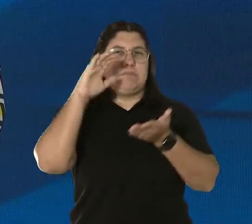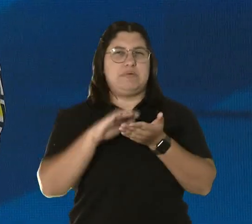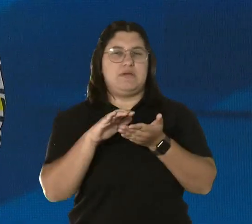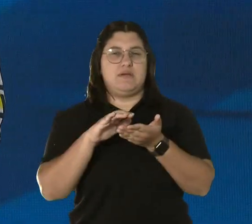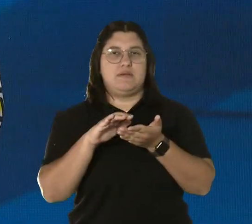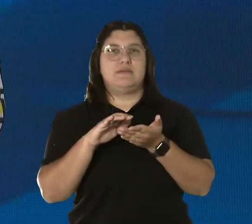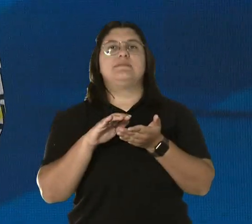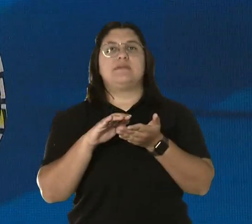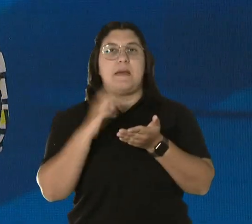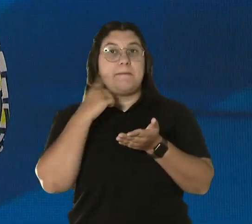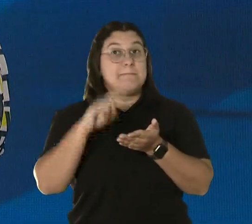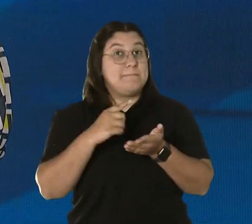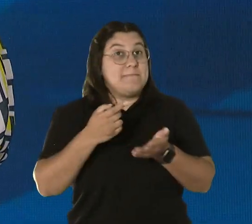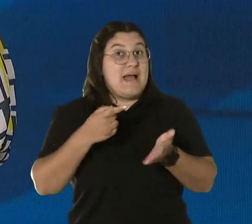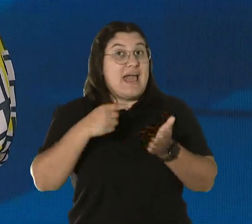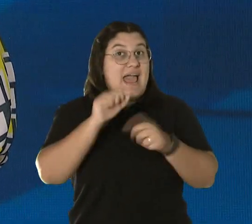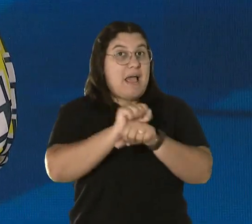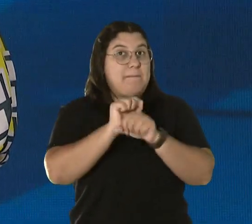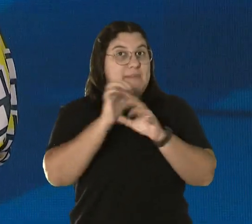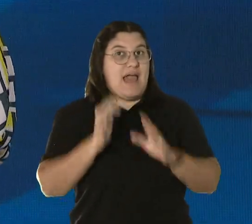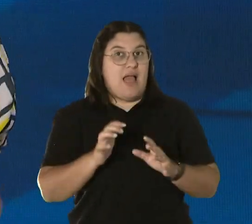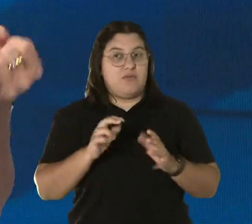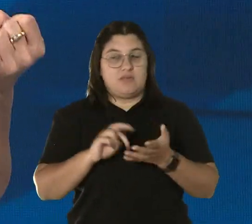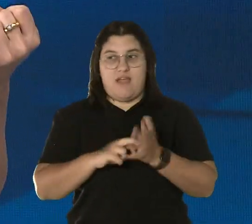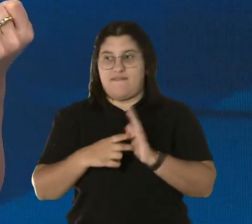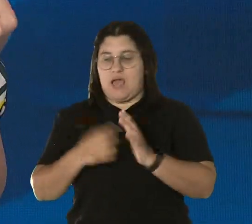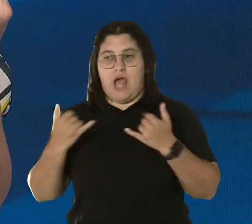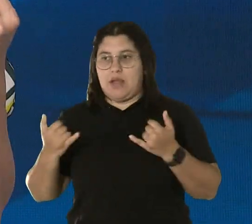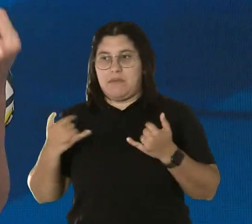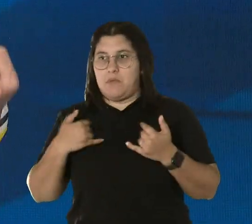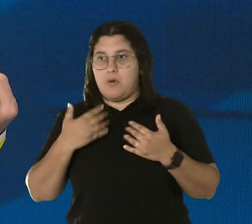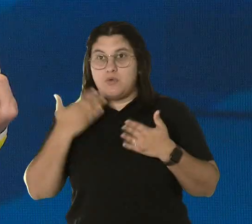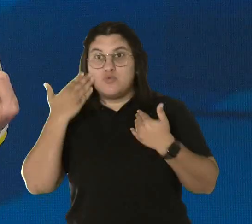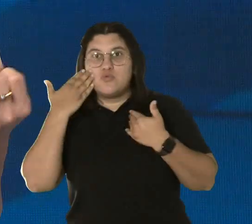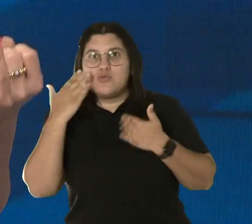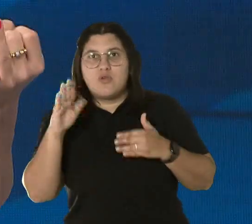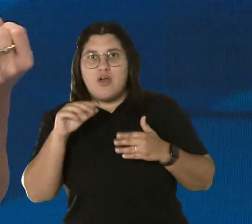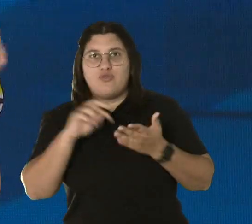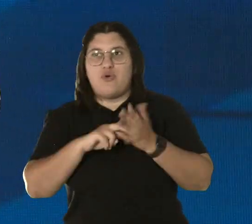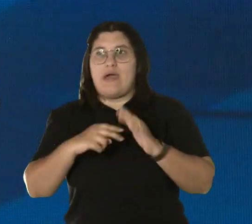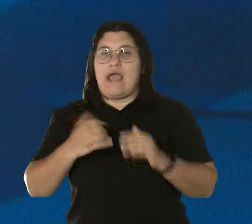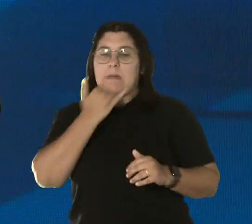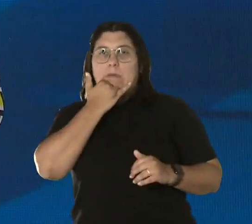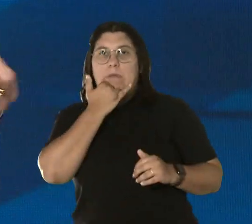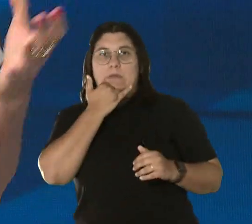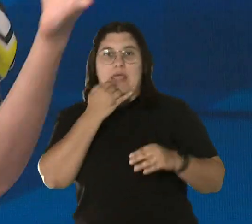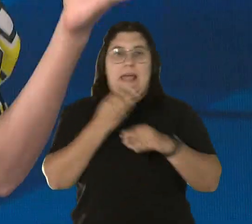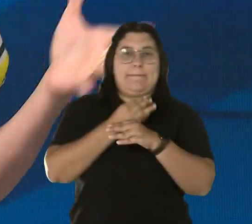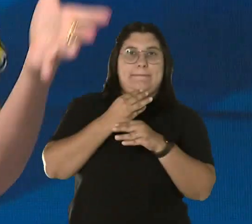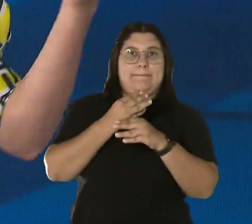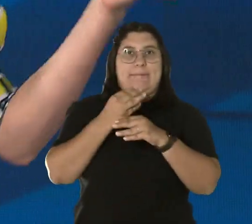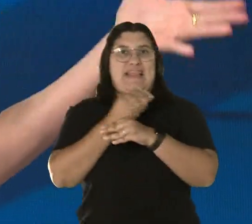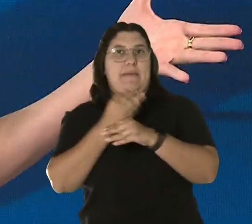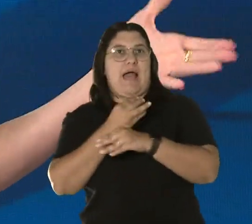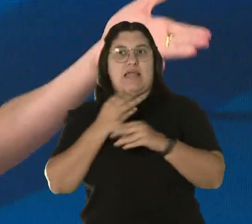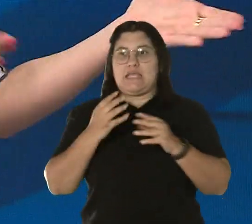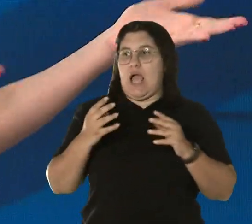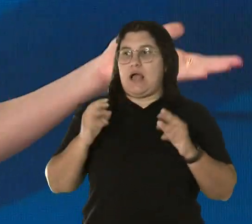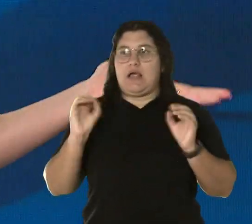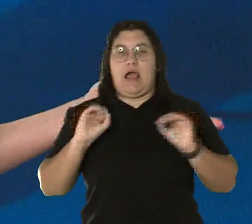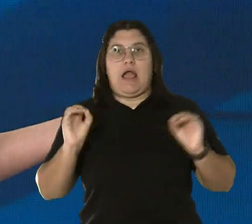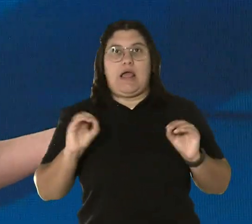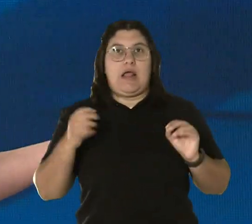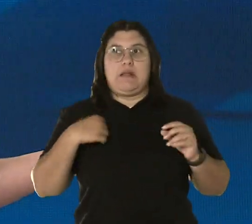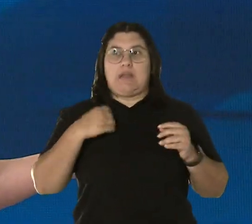empleado. No está lo que acaba de suceder. Eso no es un error matemático, eso no es un error de derecho, de una interpretación incorrecta de la ley, porque